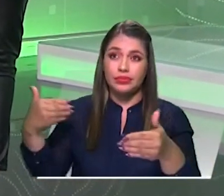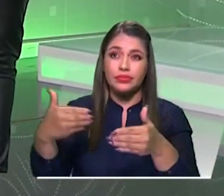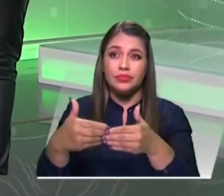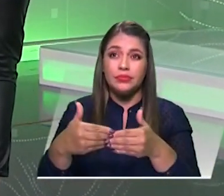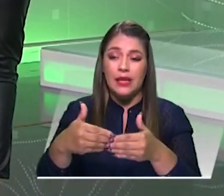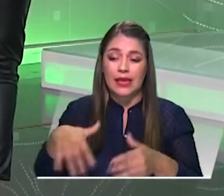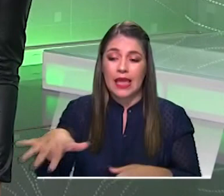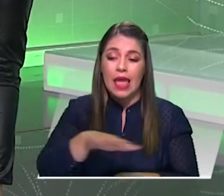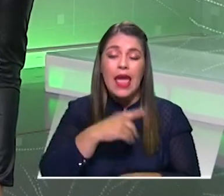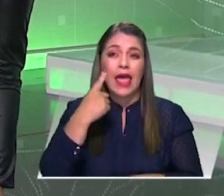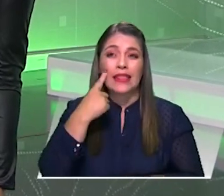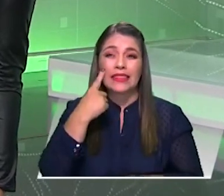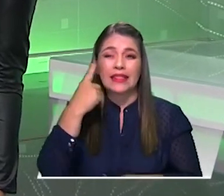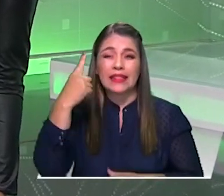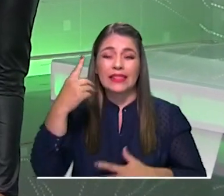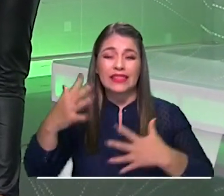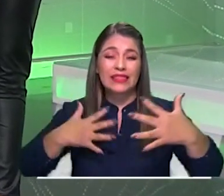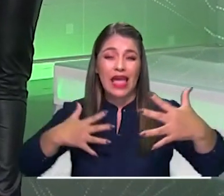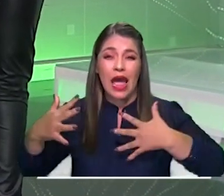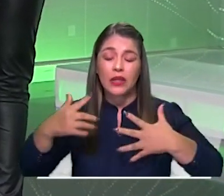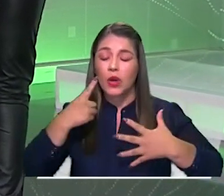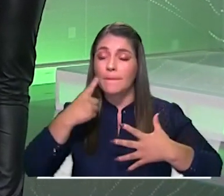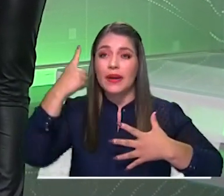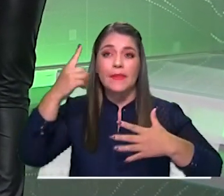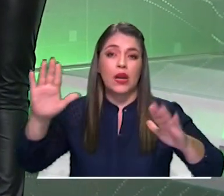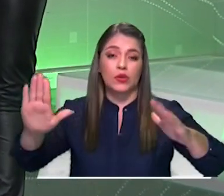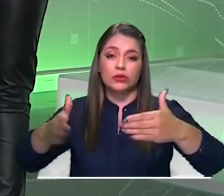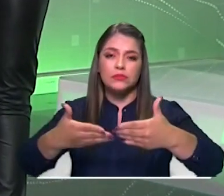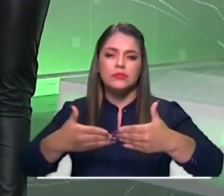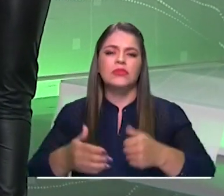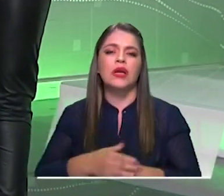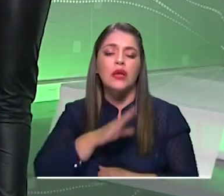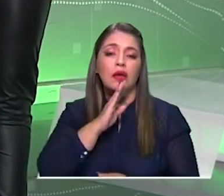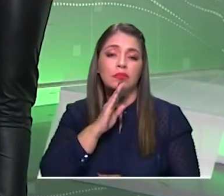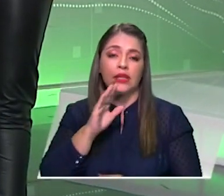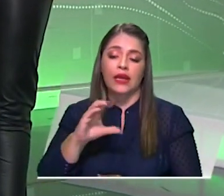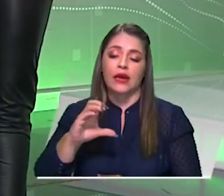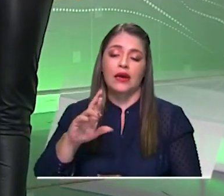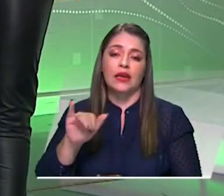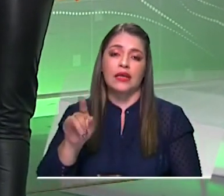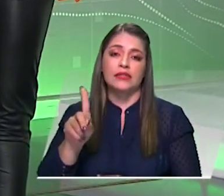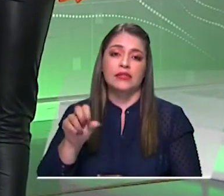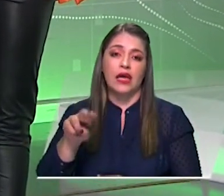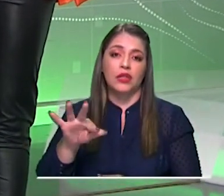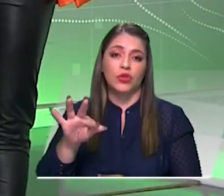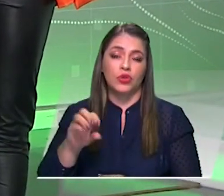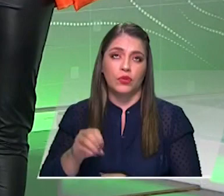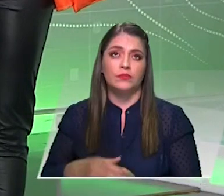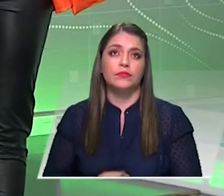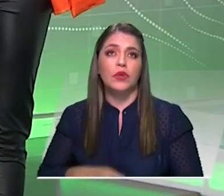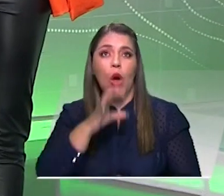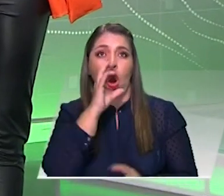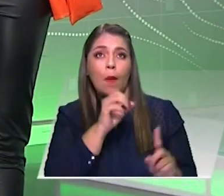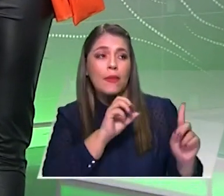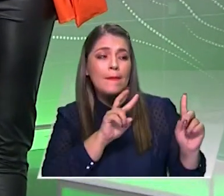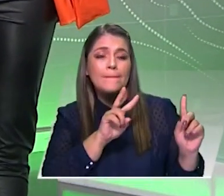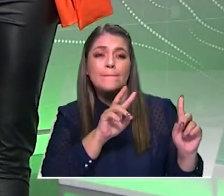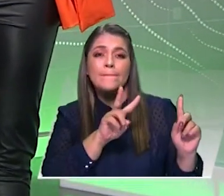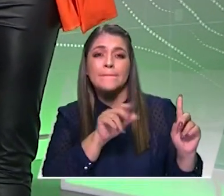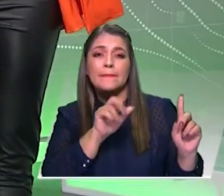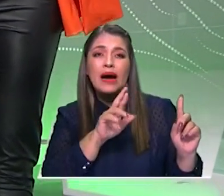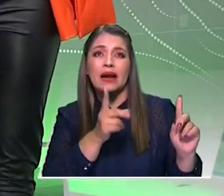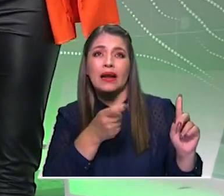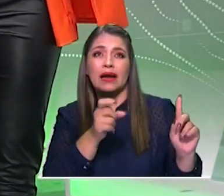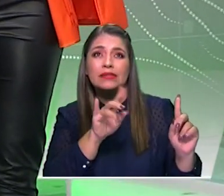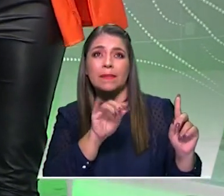que anunció su cierre fue la Casa de Crisanto. El mismo Vargas Vil anunció que sería un hotel, pero ahora se convirtió en una bodega más de